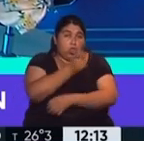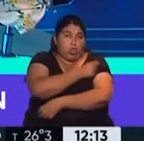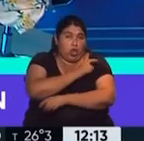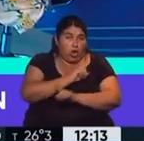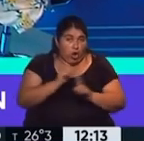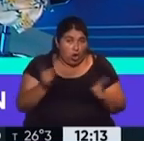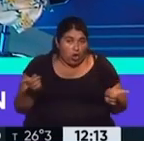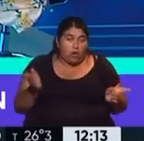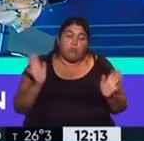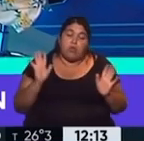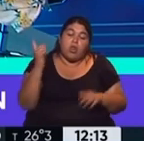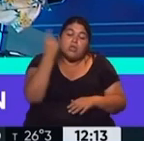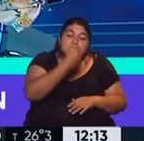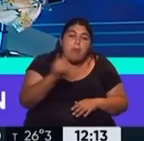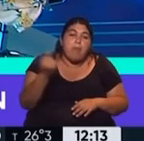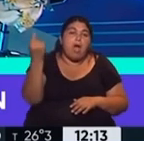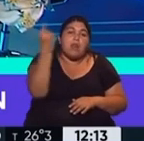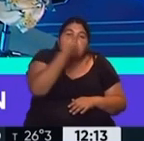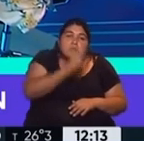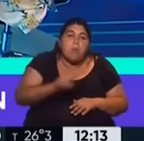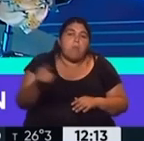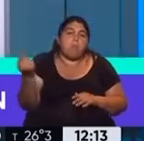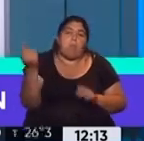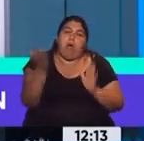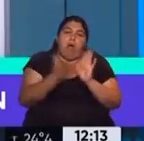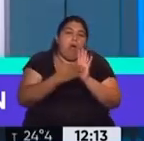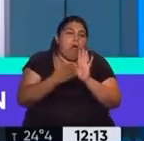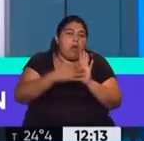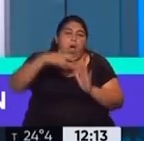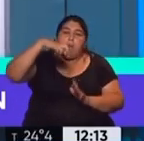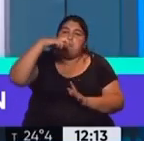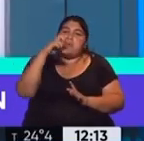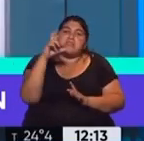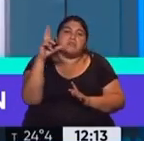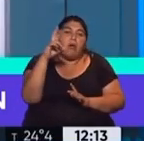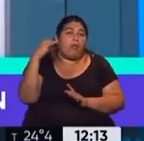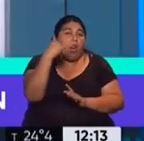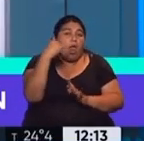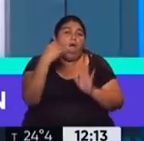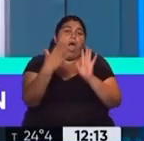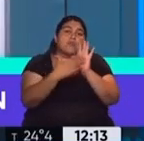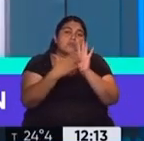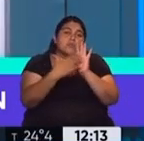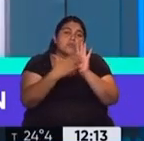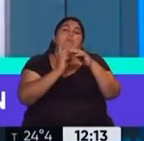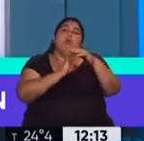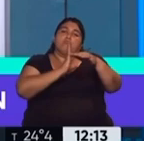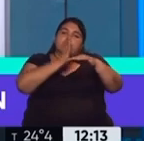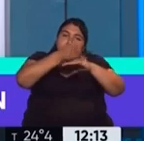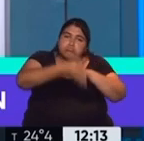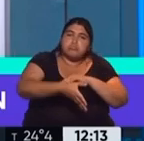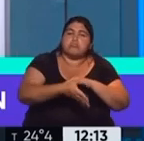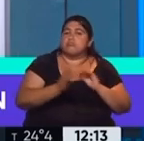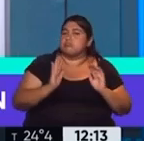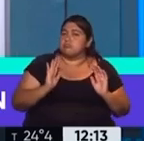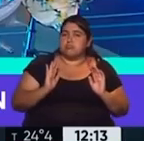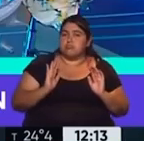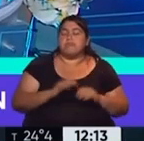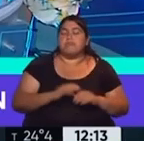tendrán que venir todas las semanas con un pcr negativo este para poder cursar igual que el resto los